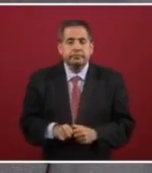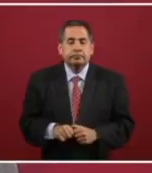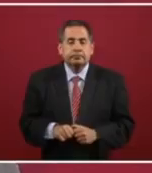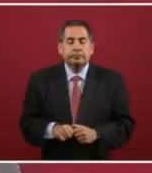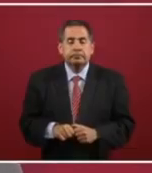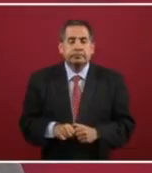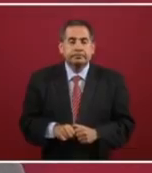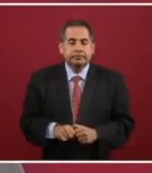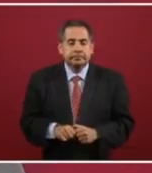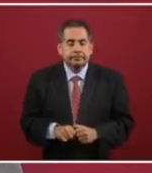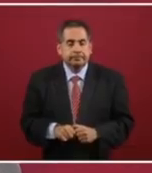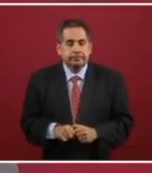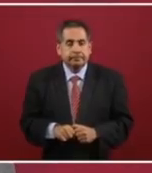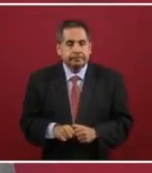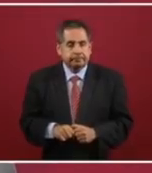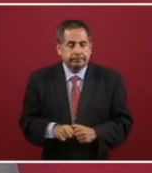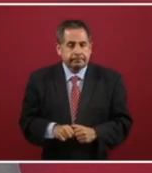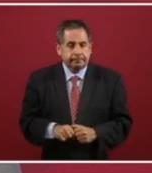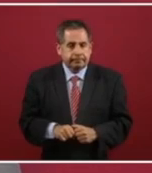no